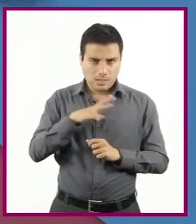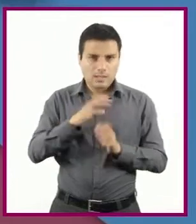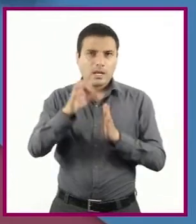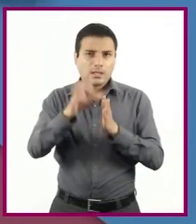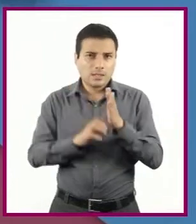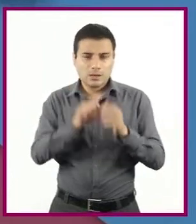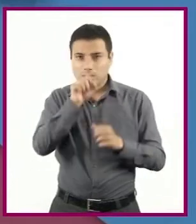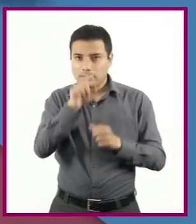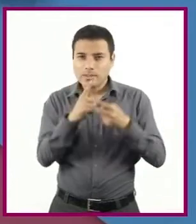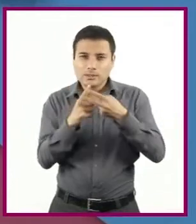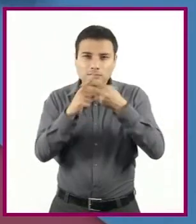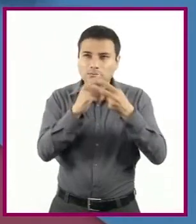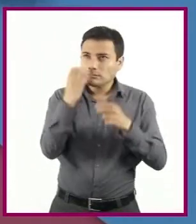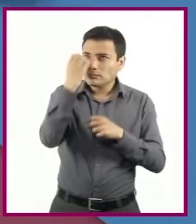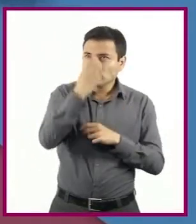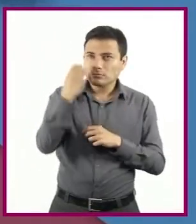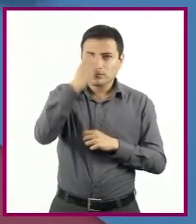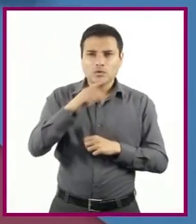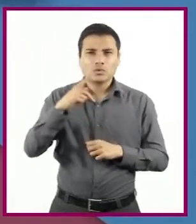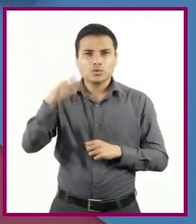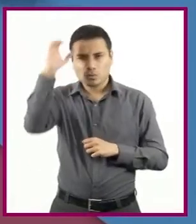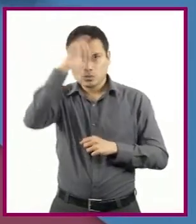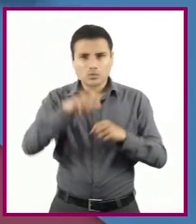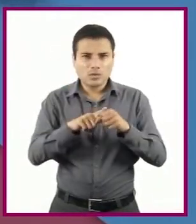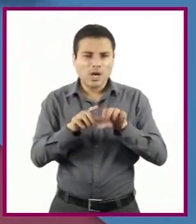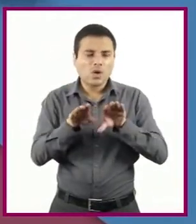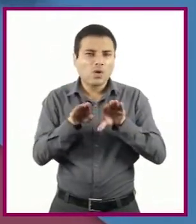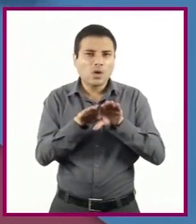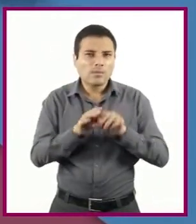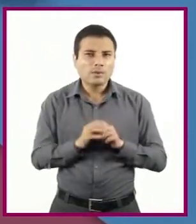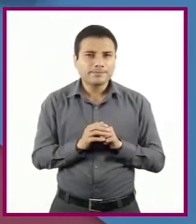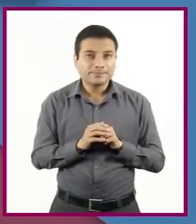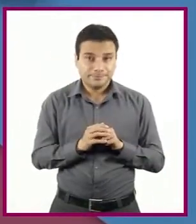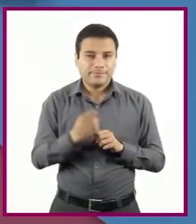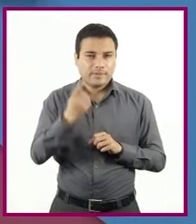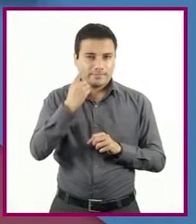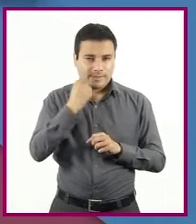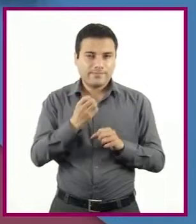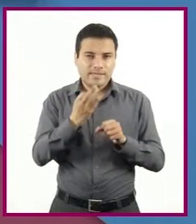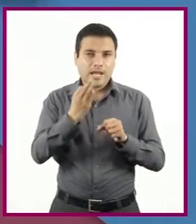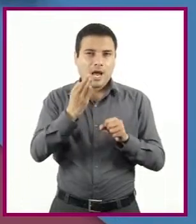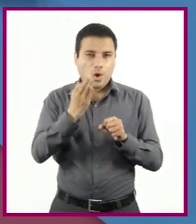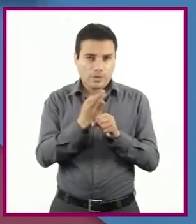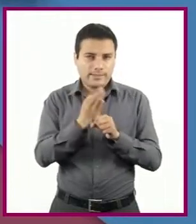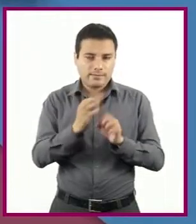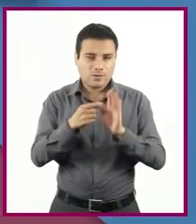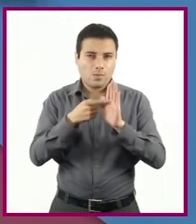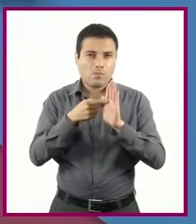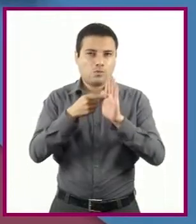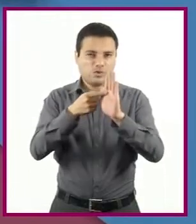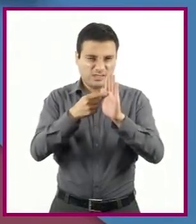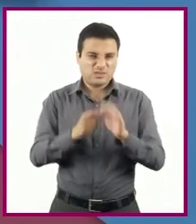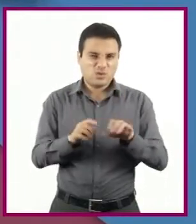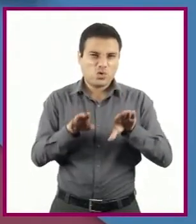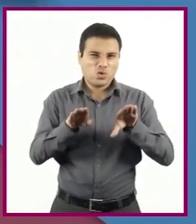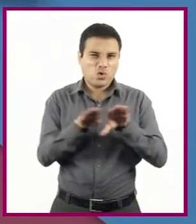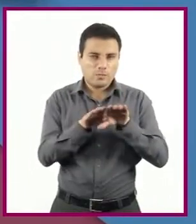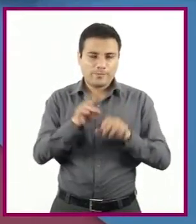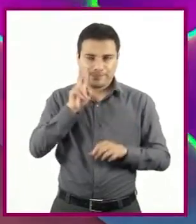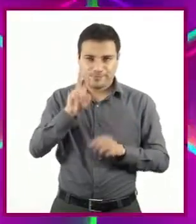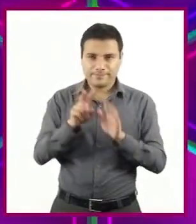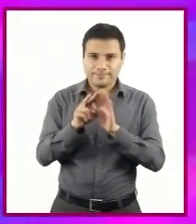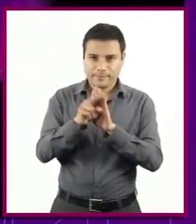Conozcamos más sobre su cosmovisión con quienes en la actualidad han preservado esta cultura a través del siguiente